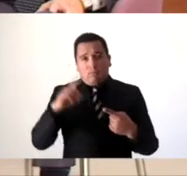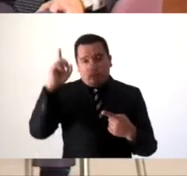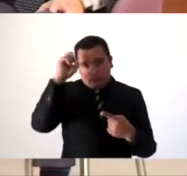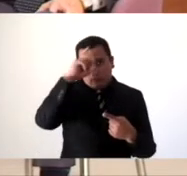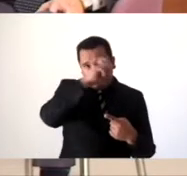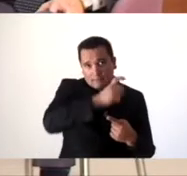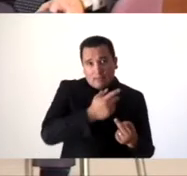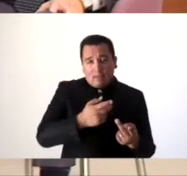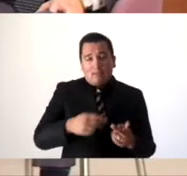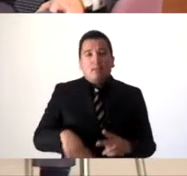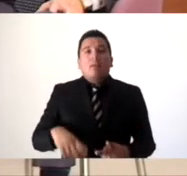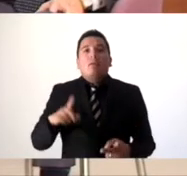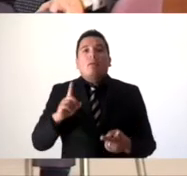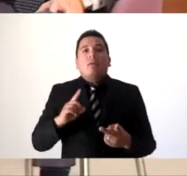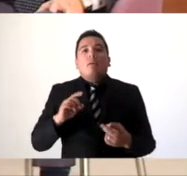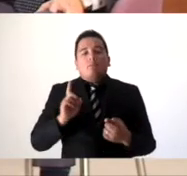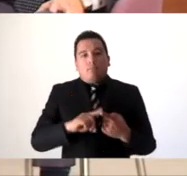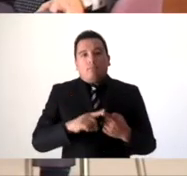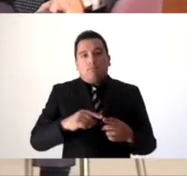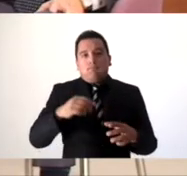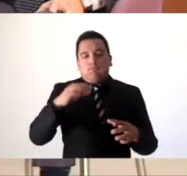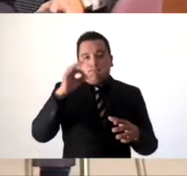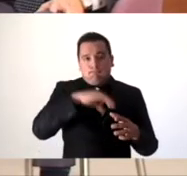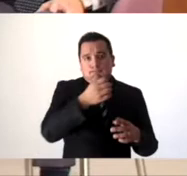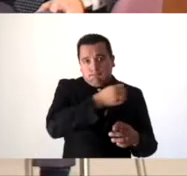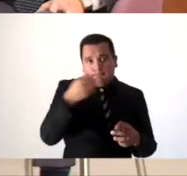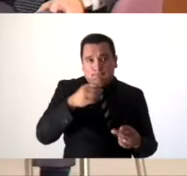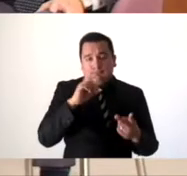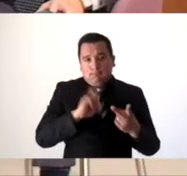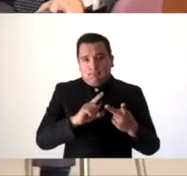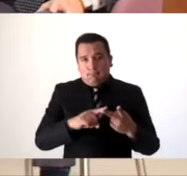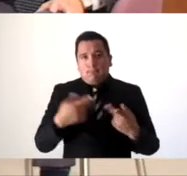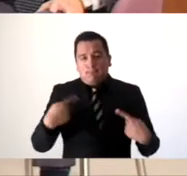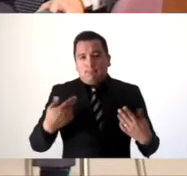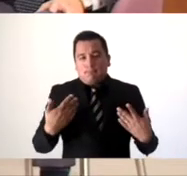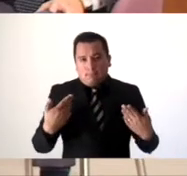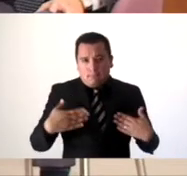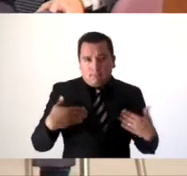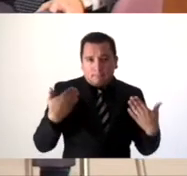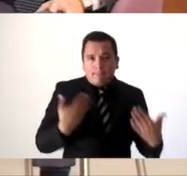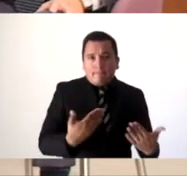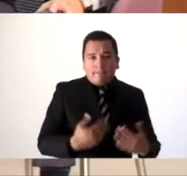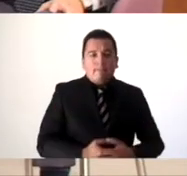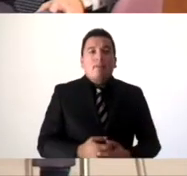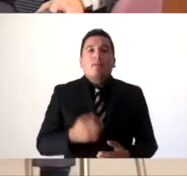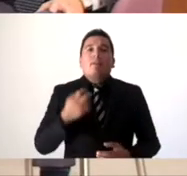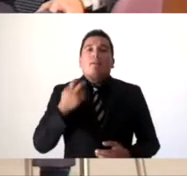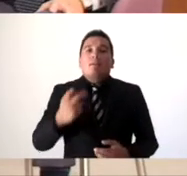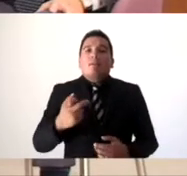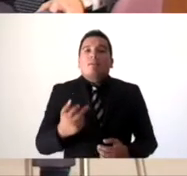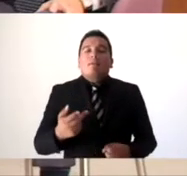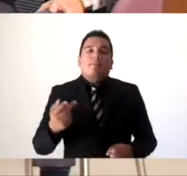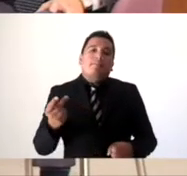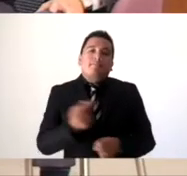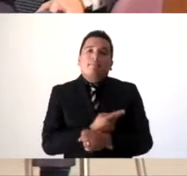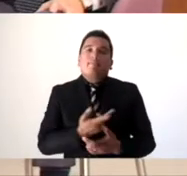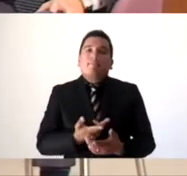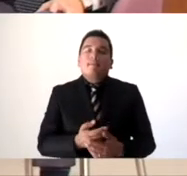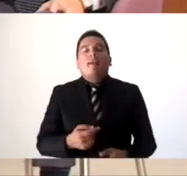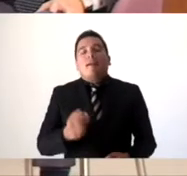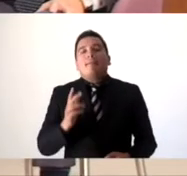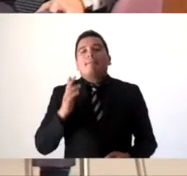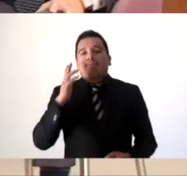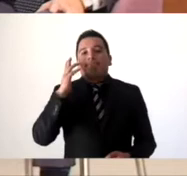la complejidad, ¿sí?, de los procesos electorales y de la confianza, me parece que podríamos tener